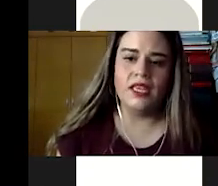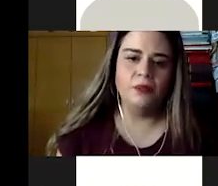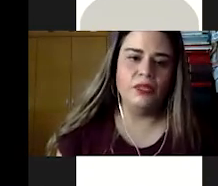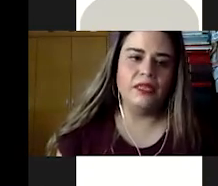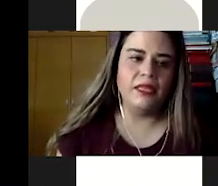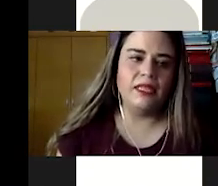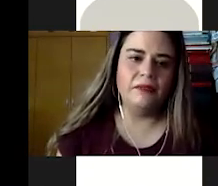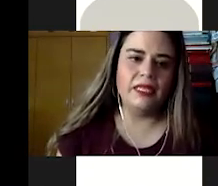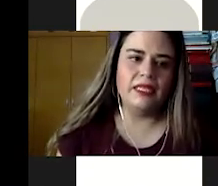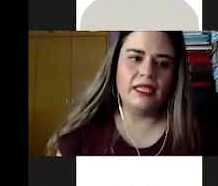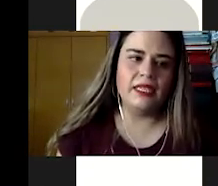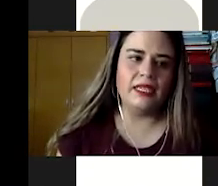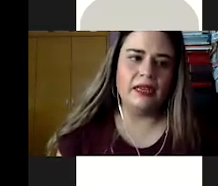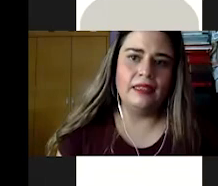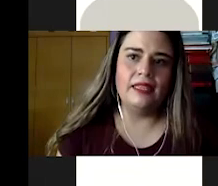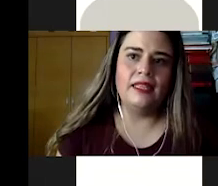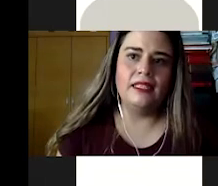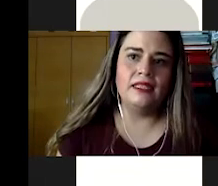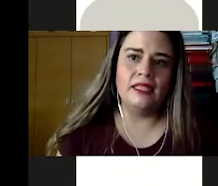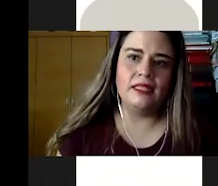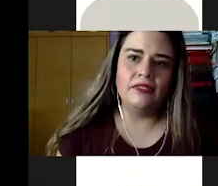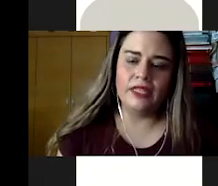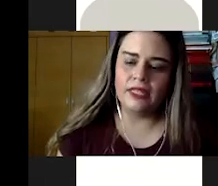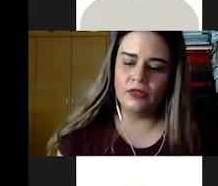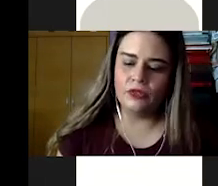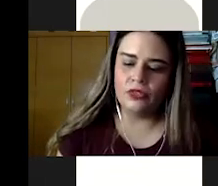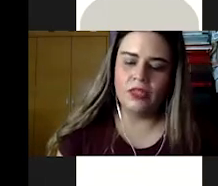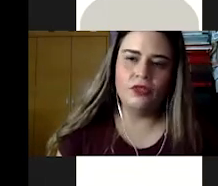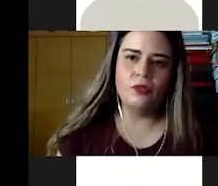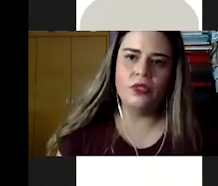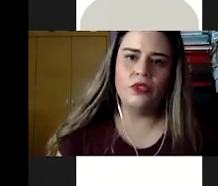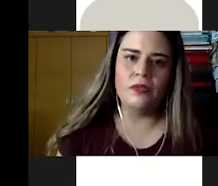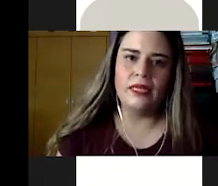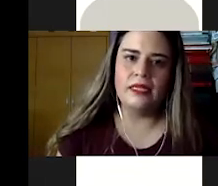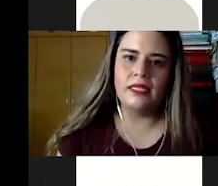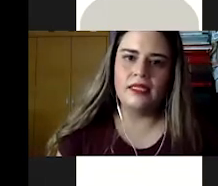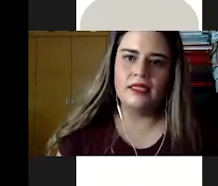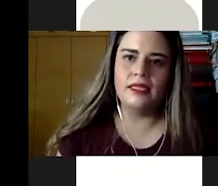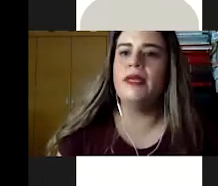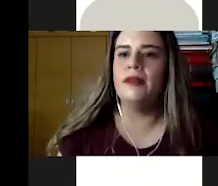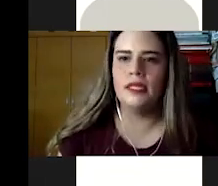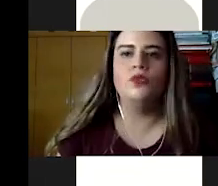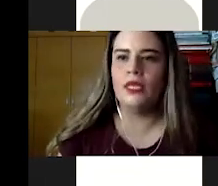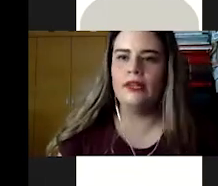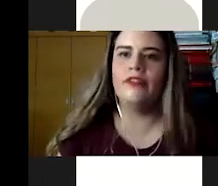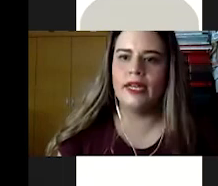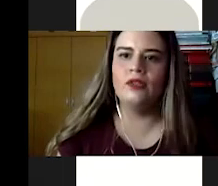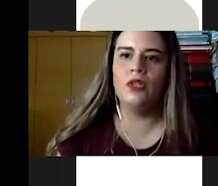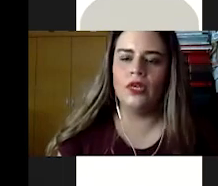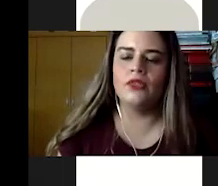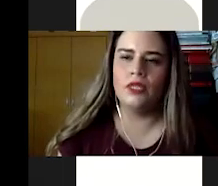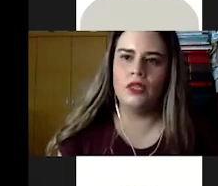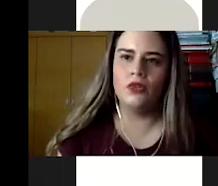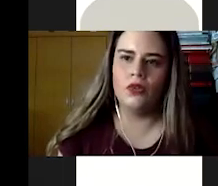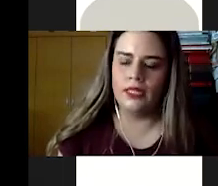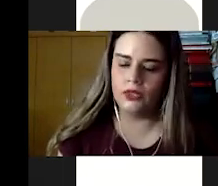Y pues evidentemente ante el desinterés y la falta de conocimiento, pues los avances se ven sin duda reflejados en lo